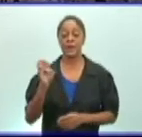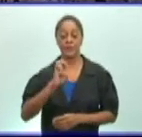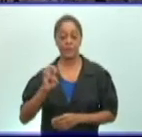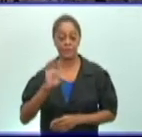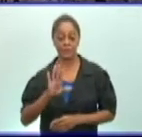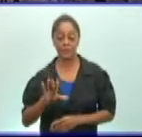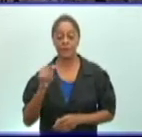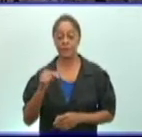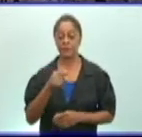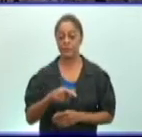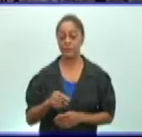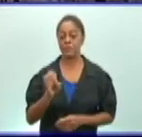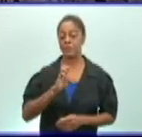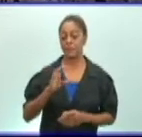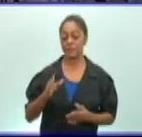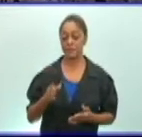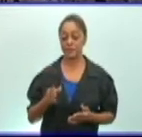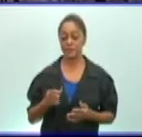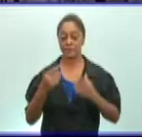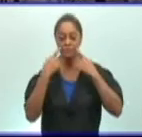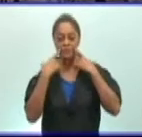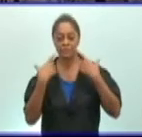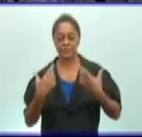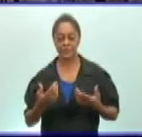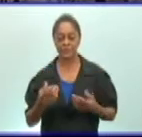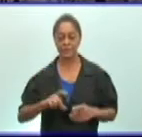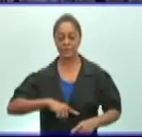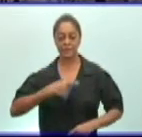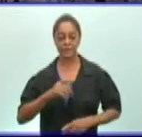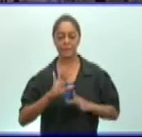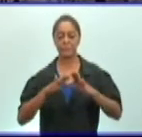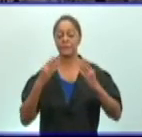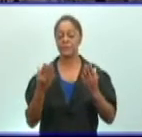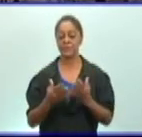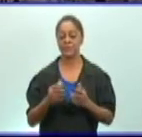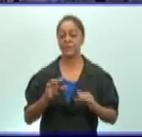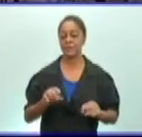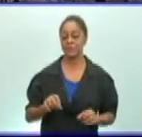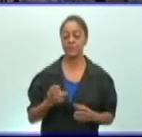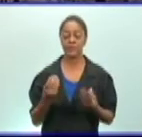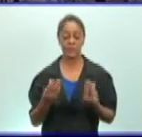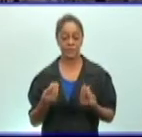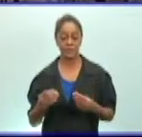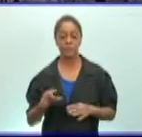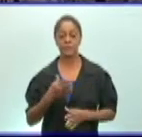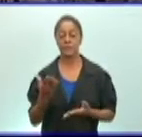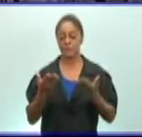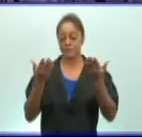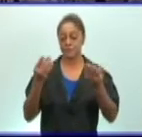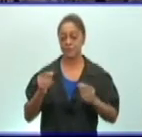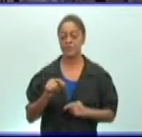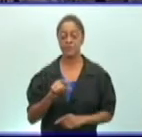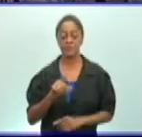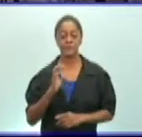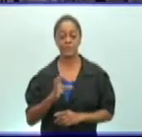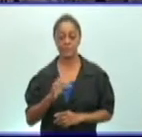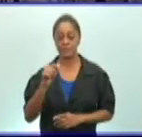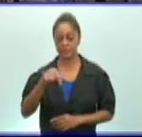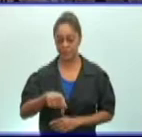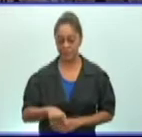vamos para una civilización impresionante de la cultura universal, cuna de muchos de los procesos fundamentales que todavía